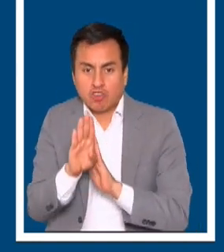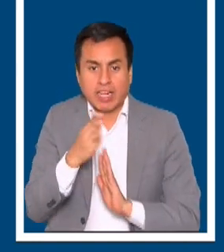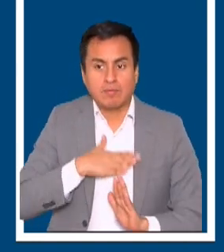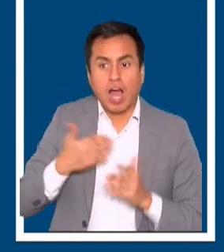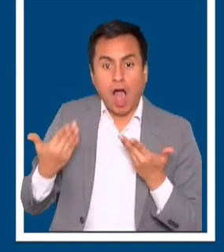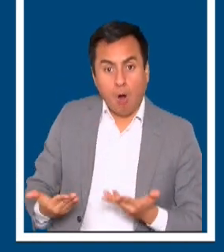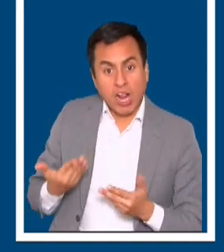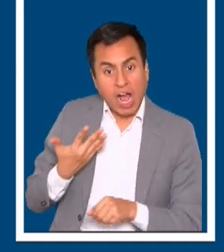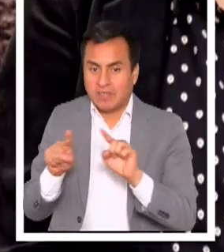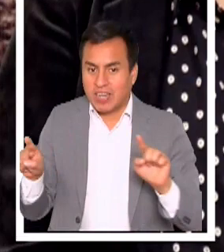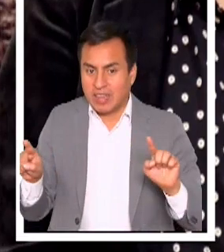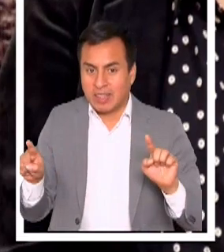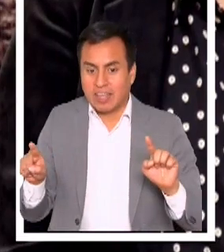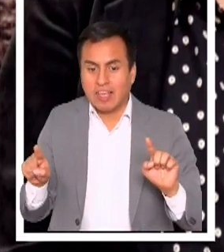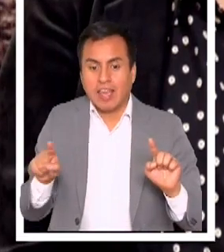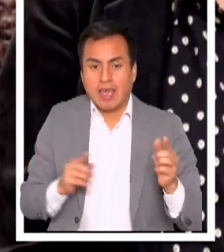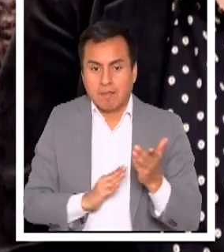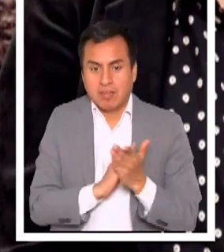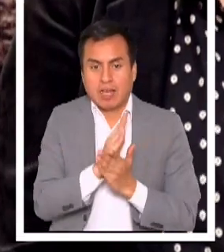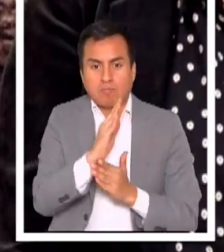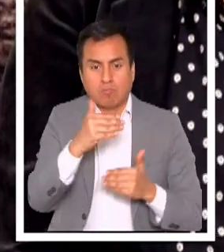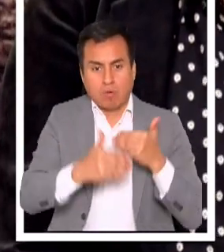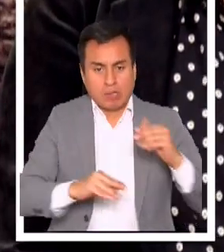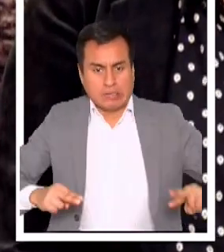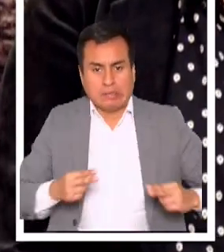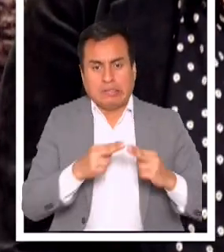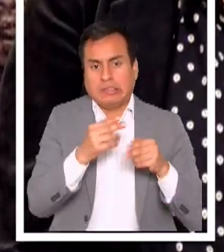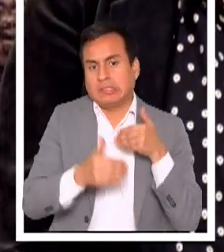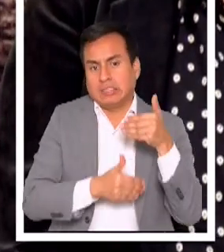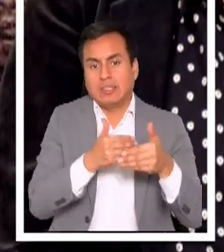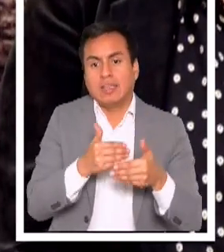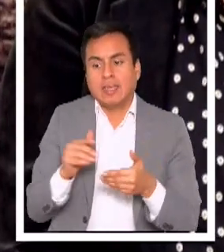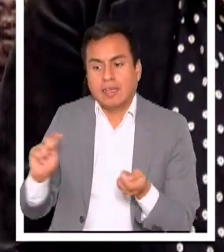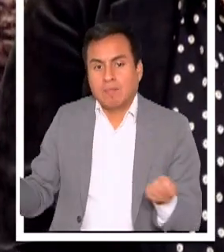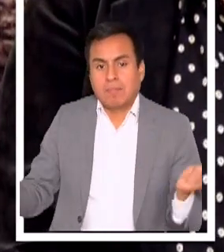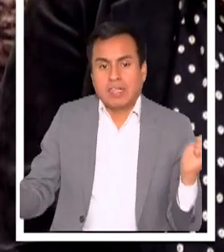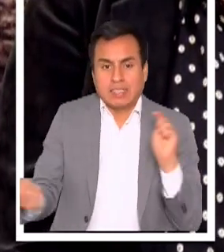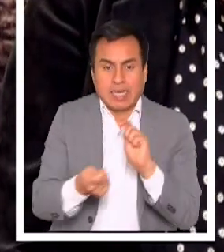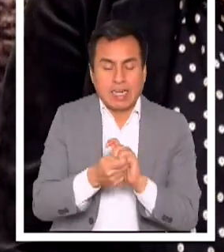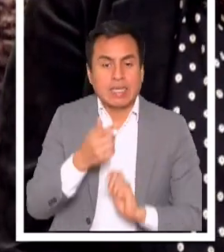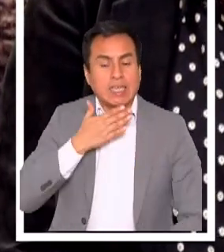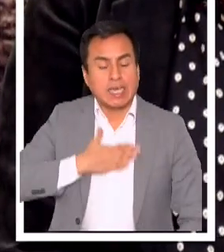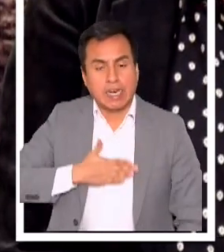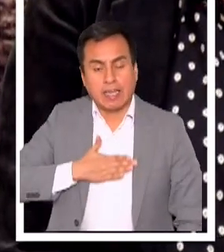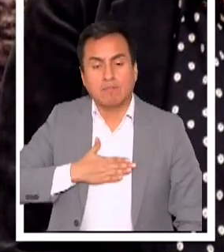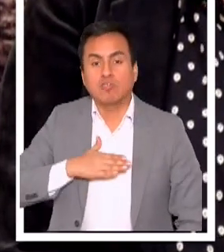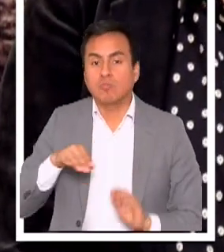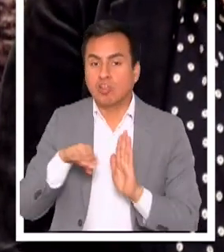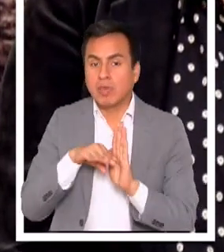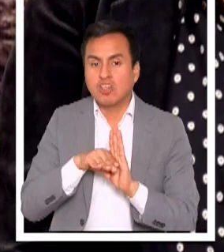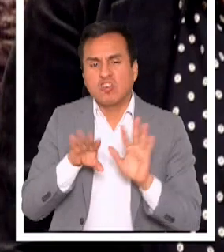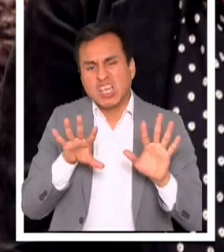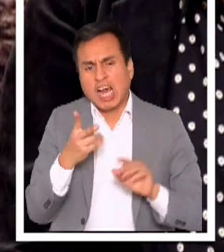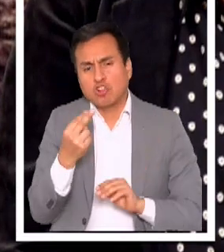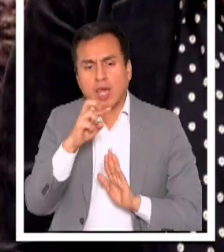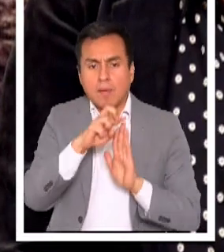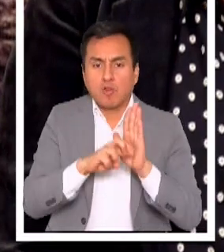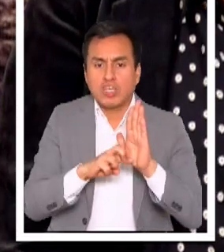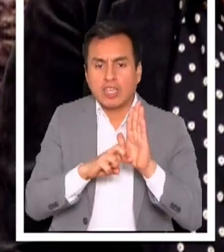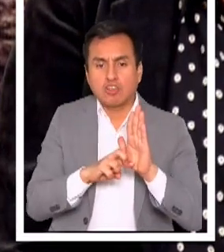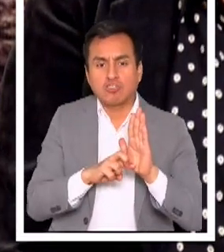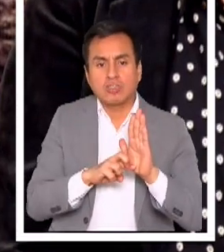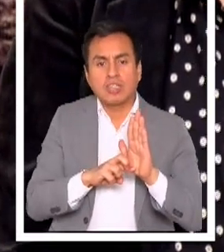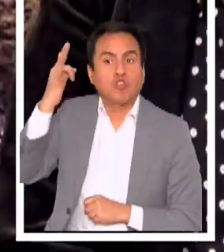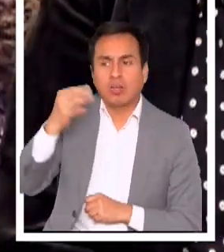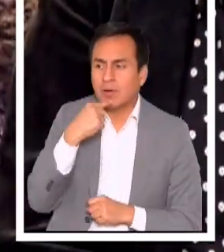tanto de empresas como de personas en la perspectiva de Elevar el aporte de las personas de mayores ingresos esta iniciativa incluirá